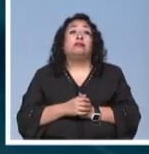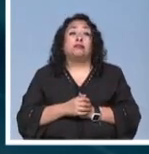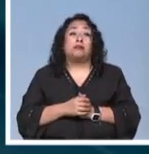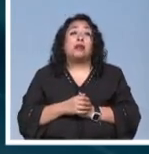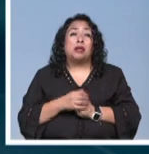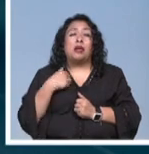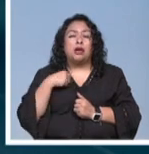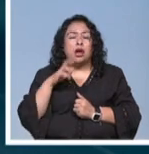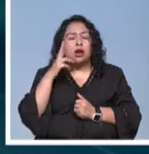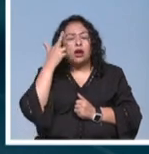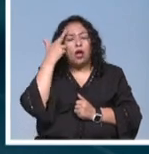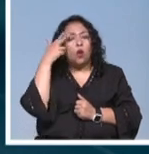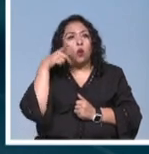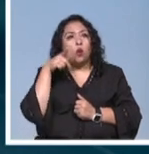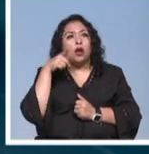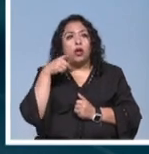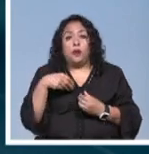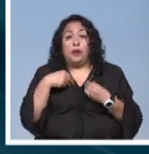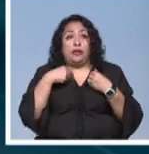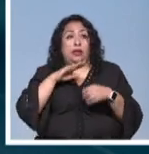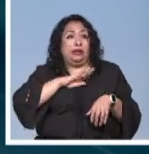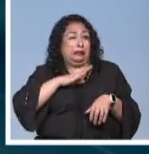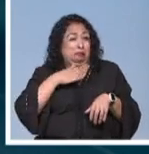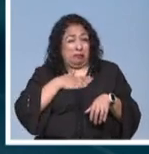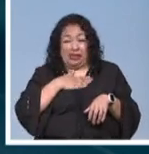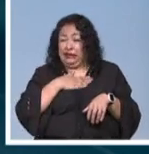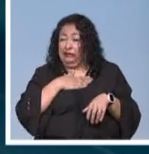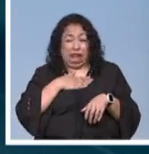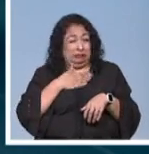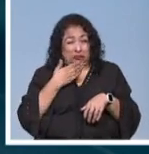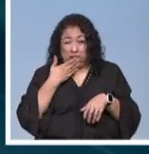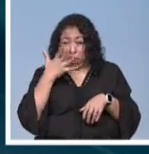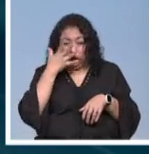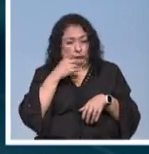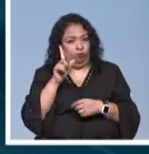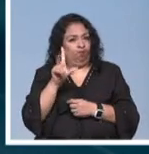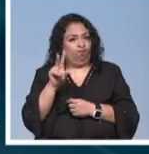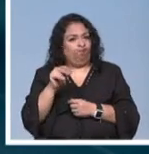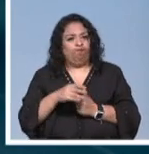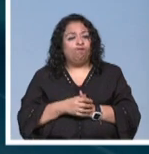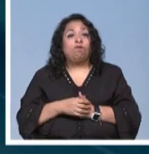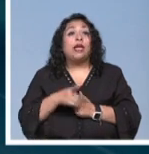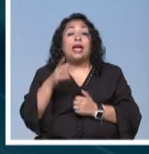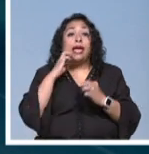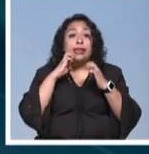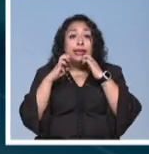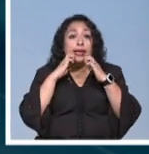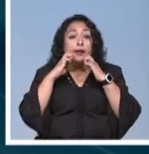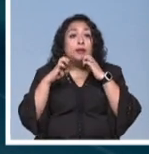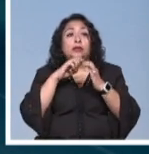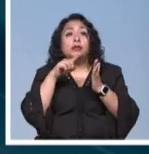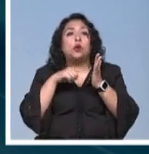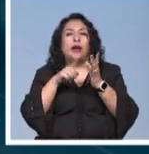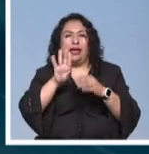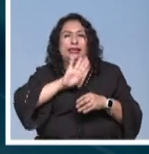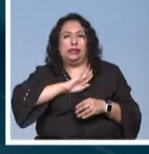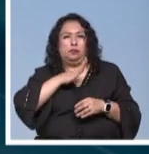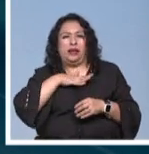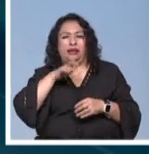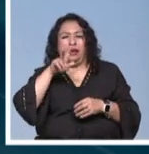mis primeros recuerdos de la vida española no son agradables. La entrevista se realizó en Ávila, España,